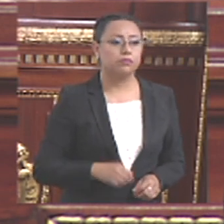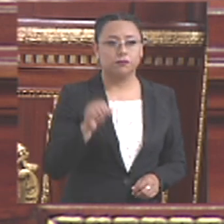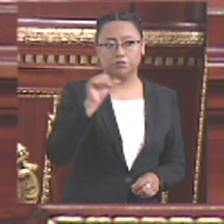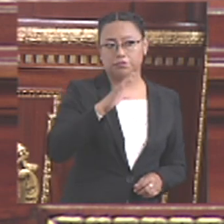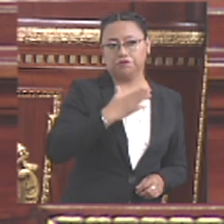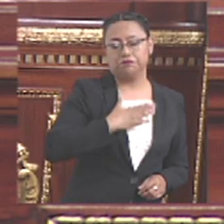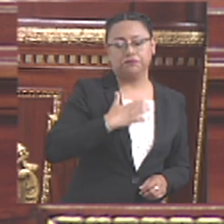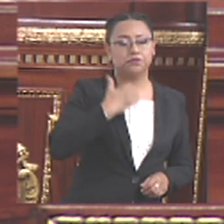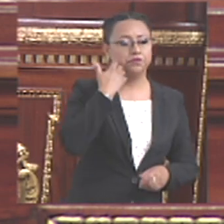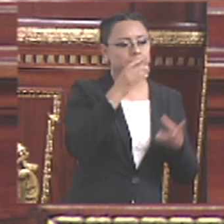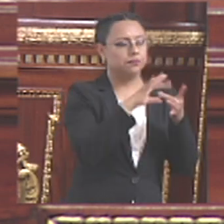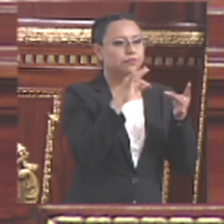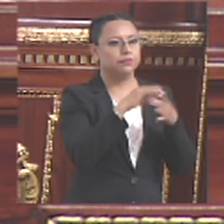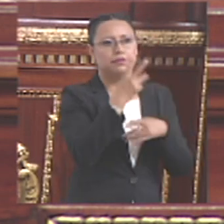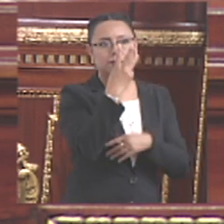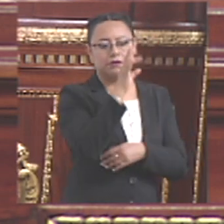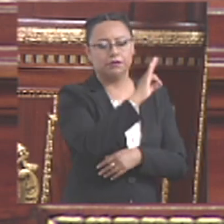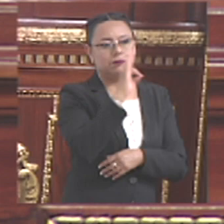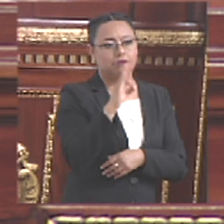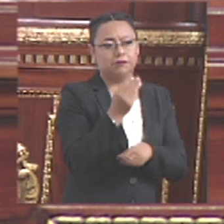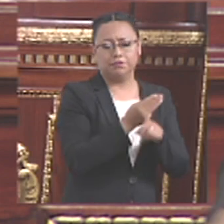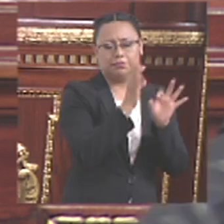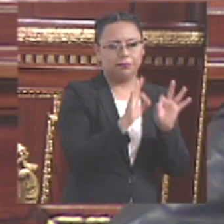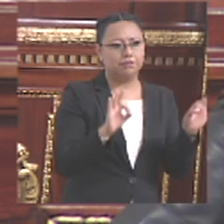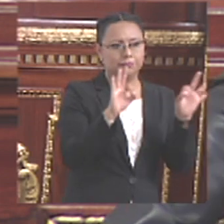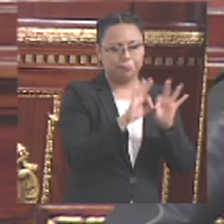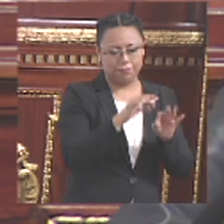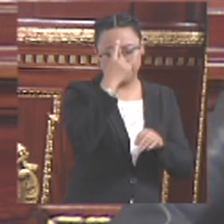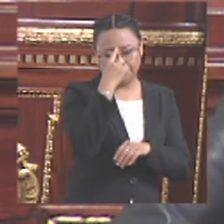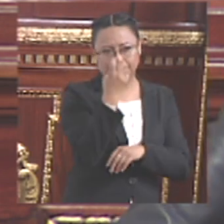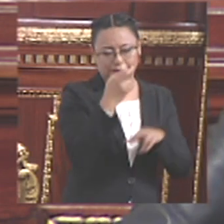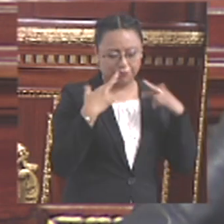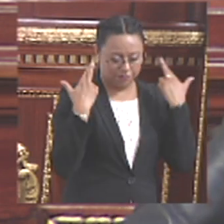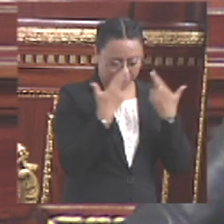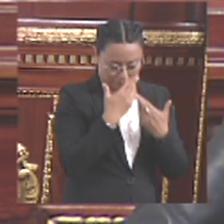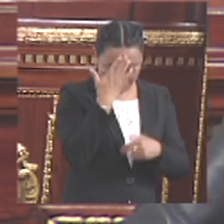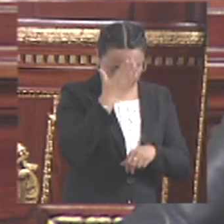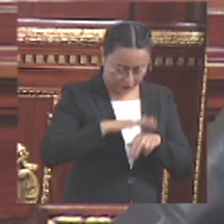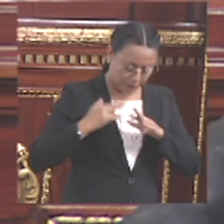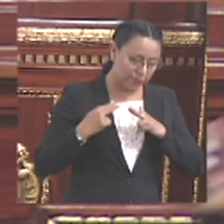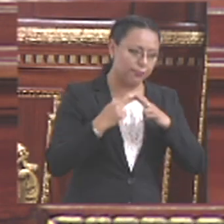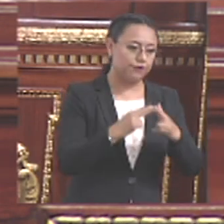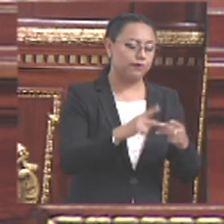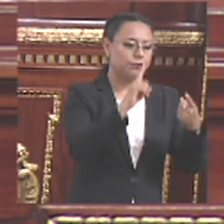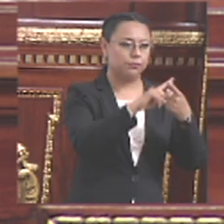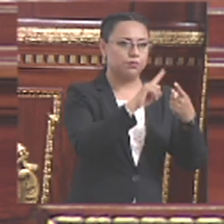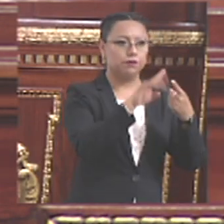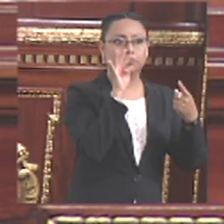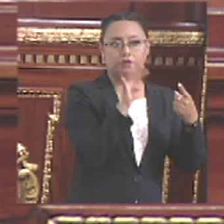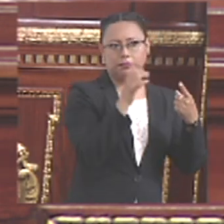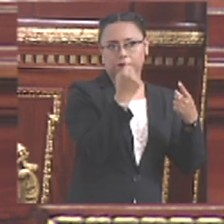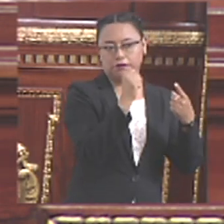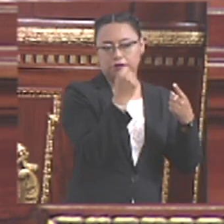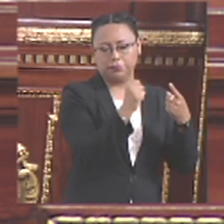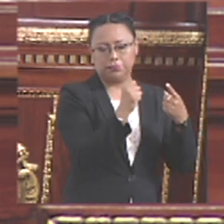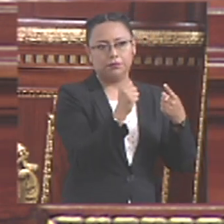importantes en esta sesión conmemorativa. La primera es el 19 de septiembre